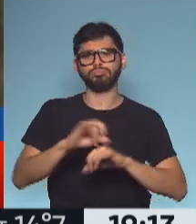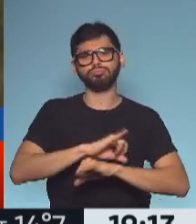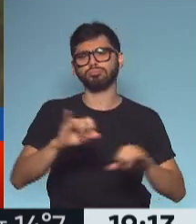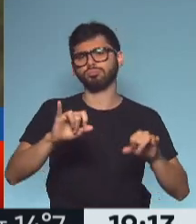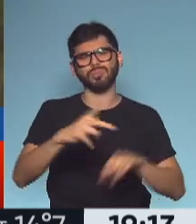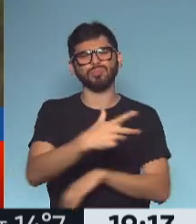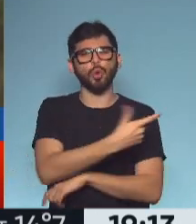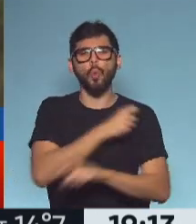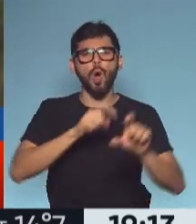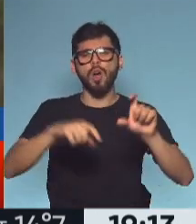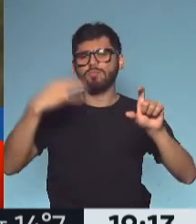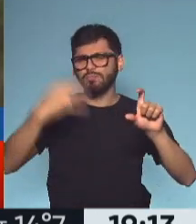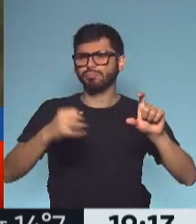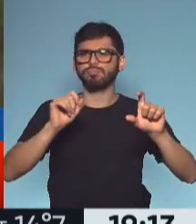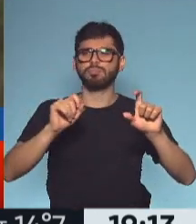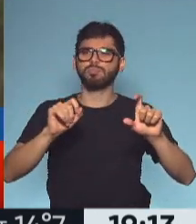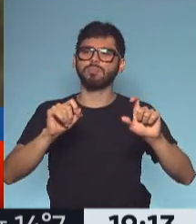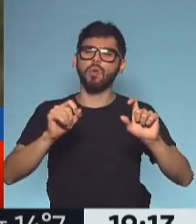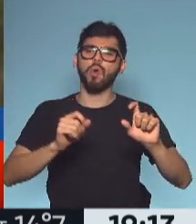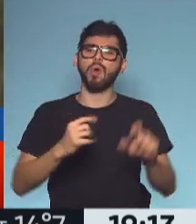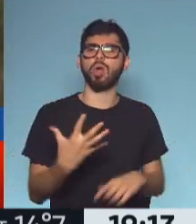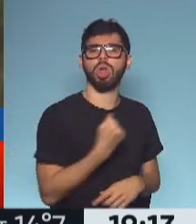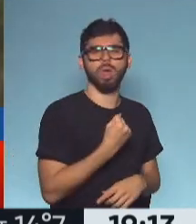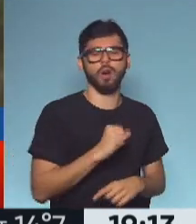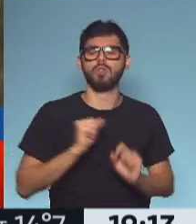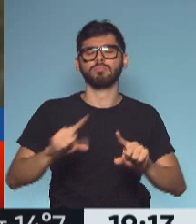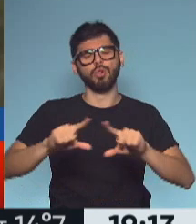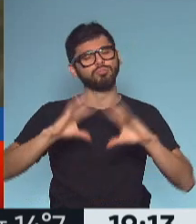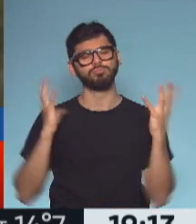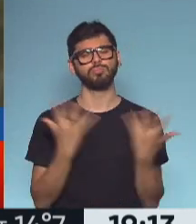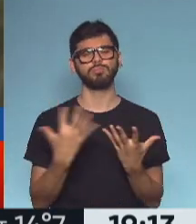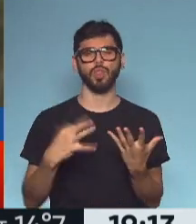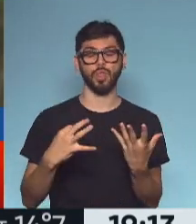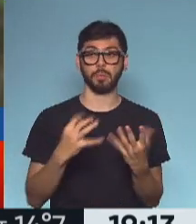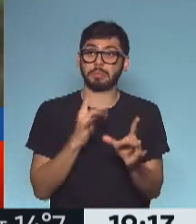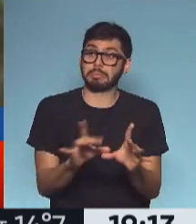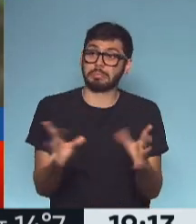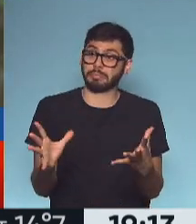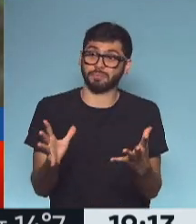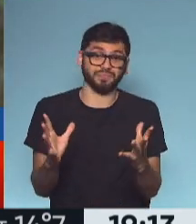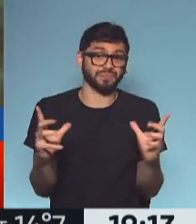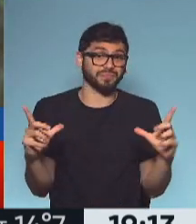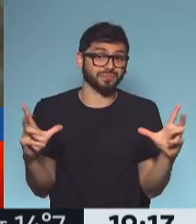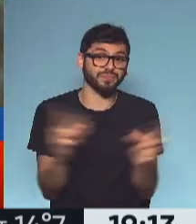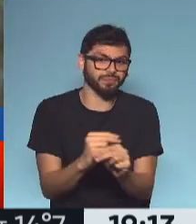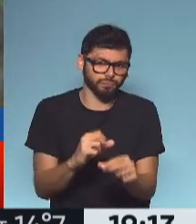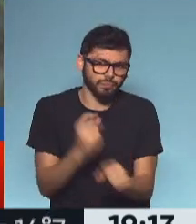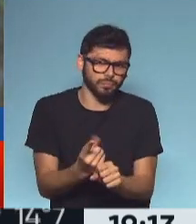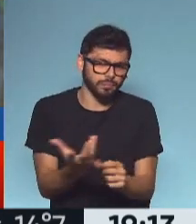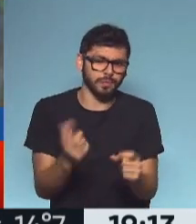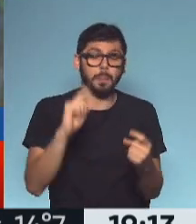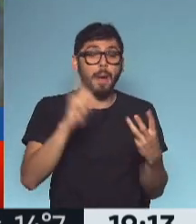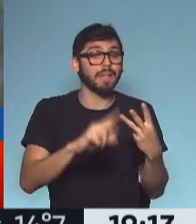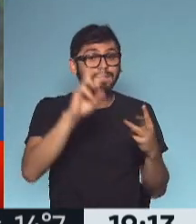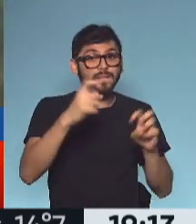ser un bien global porque si no, no hay manera de terminar con la pandemia. Y un título muy interesante es el tema del FMI. España